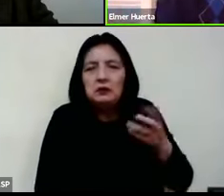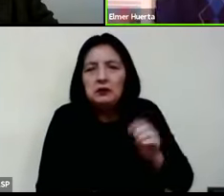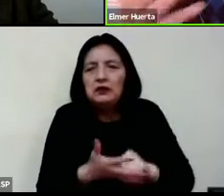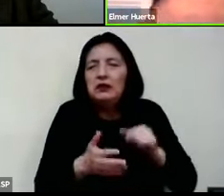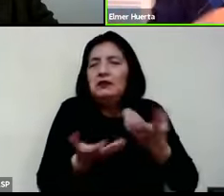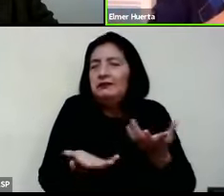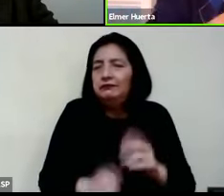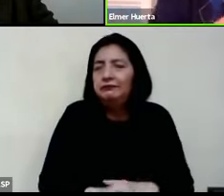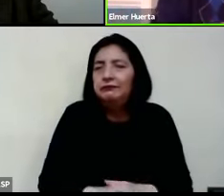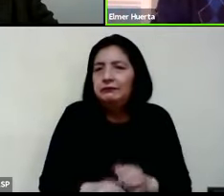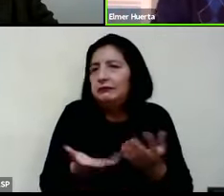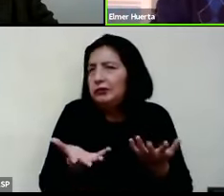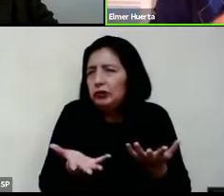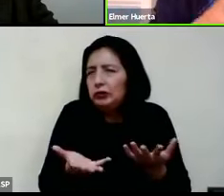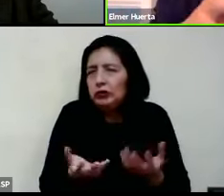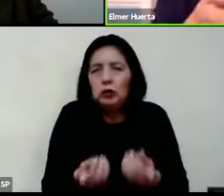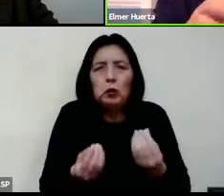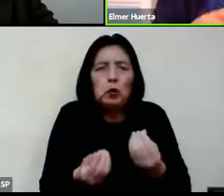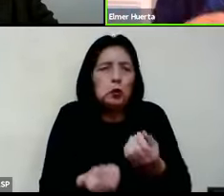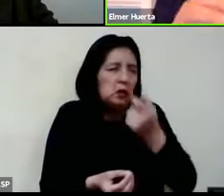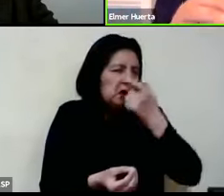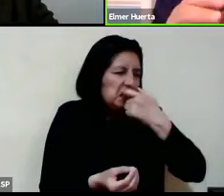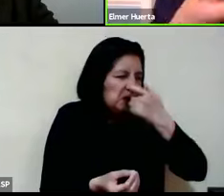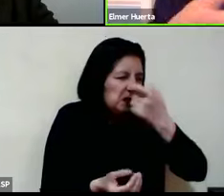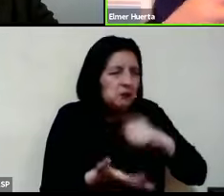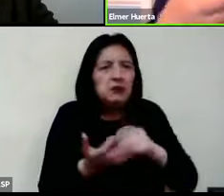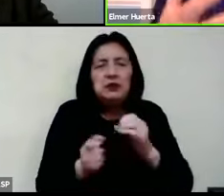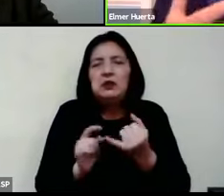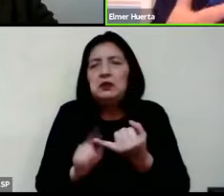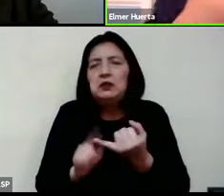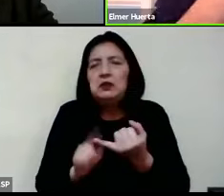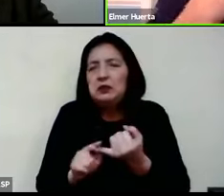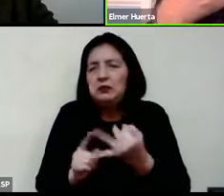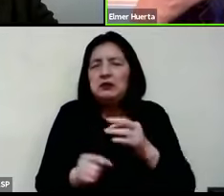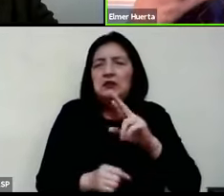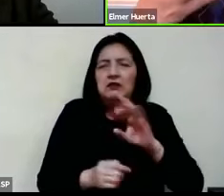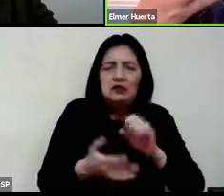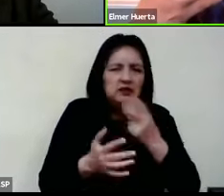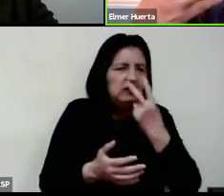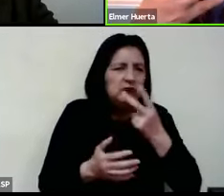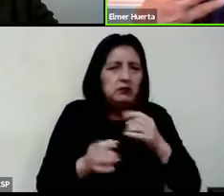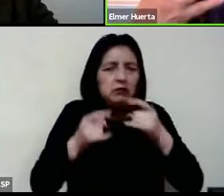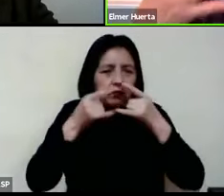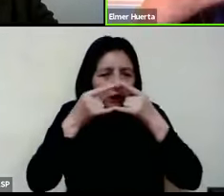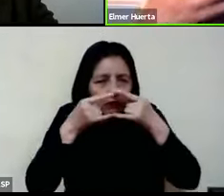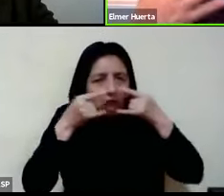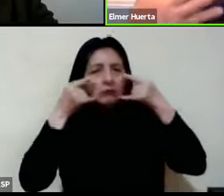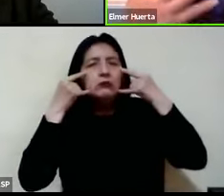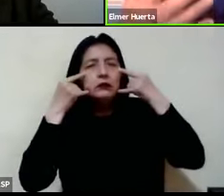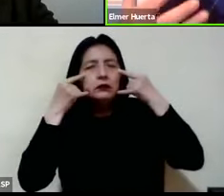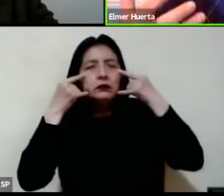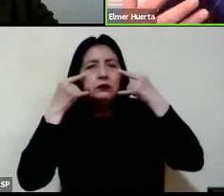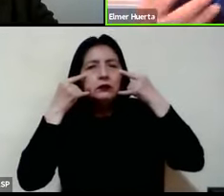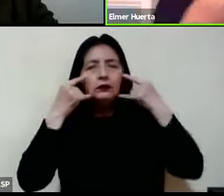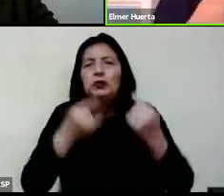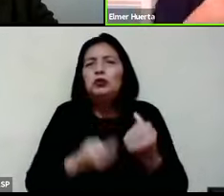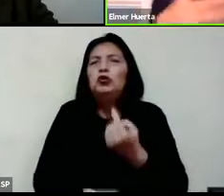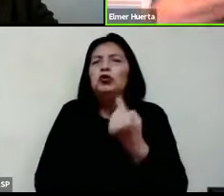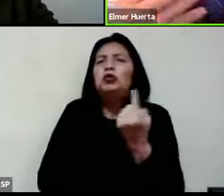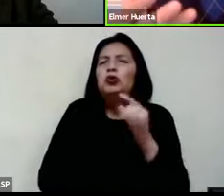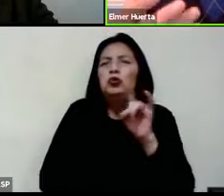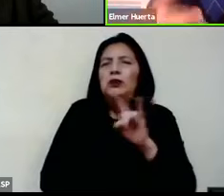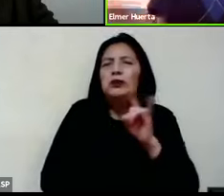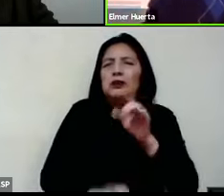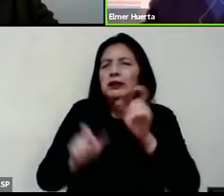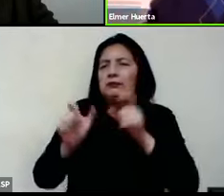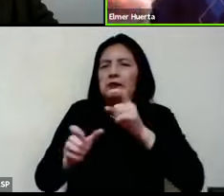influenza. Entonces, con gripe y con resfrío se vio de que las mascarillas, por ejemplo, solamente debían ser usadas por las